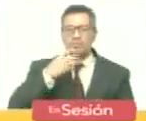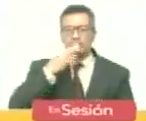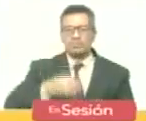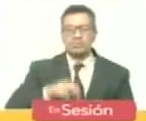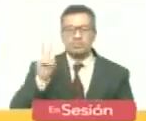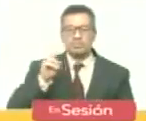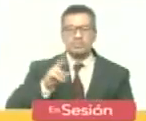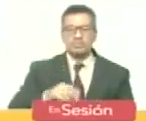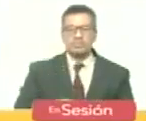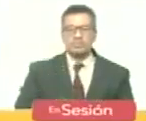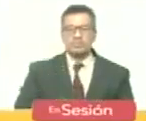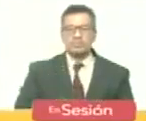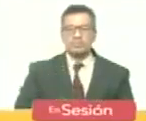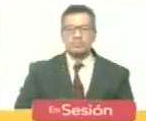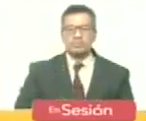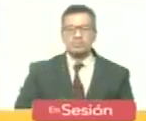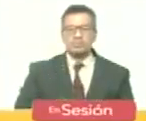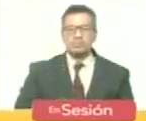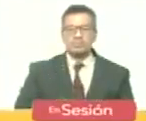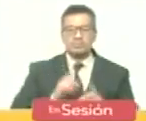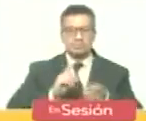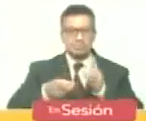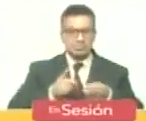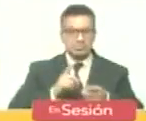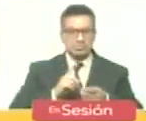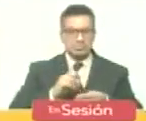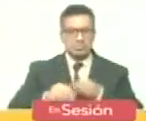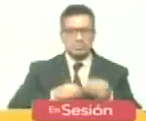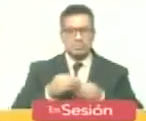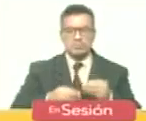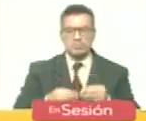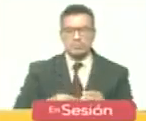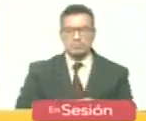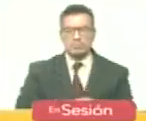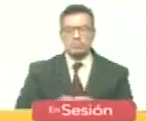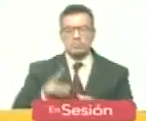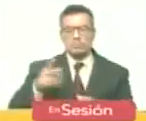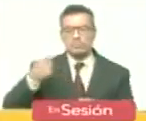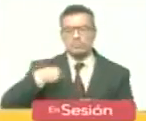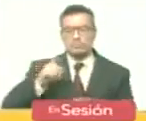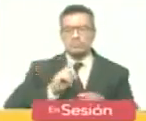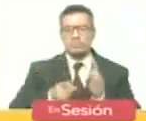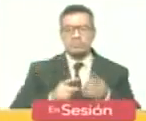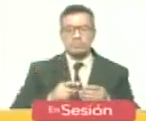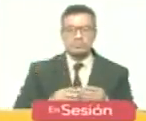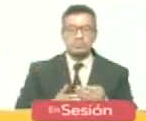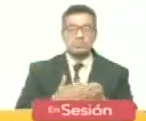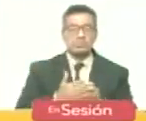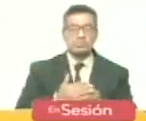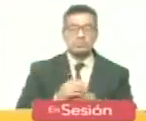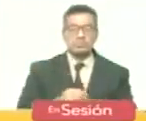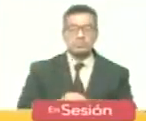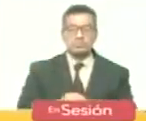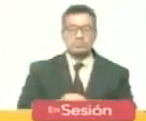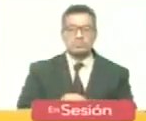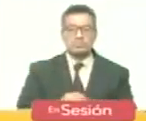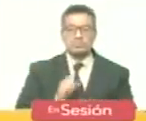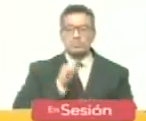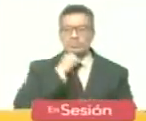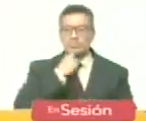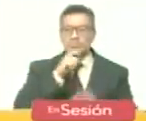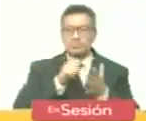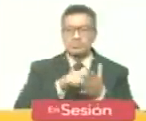venezolana. Hay un conjunto de acontecimientos que todavía tienen como viudos del